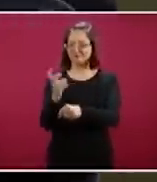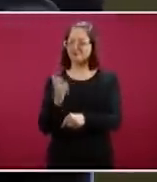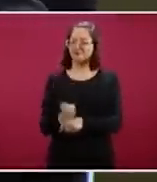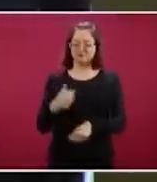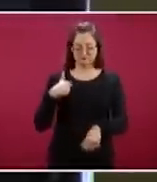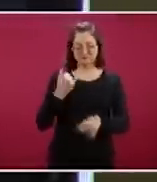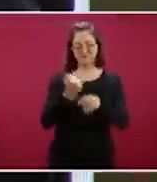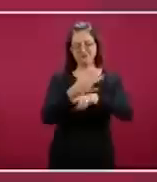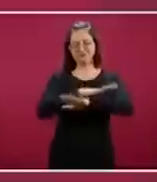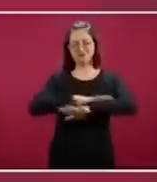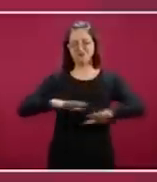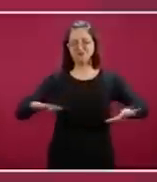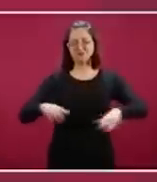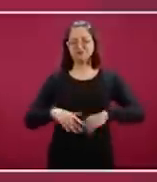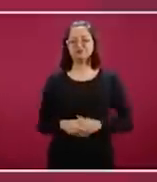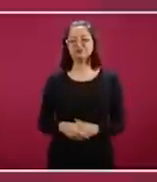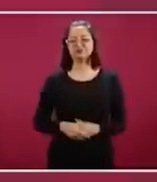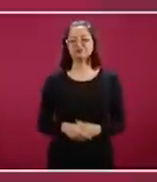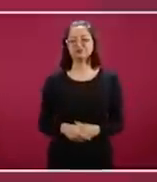informar.